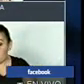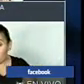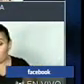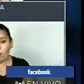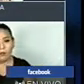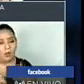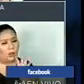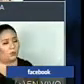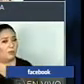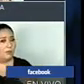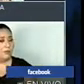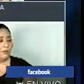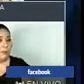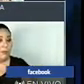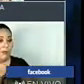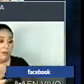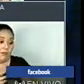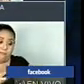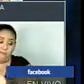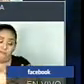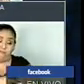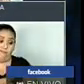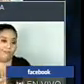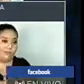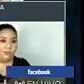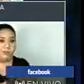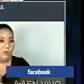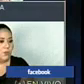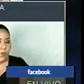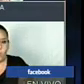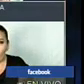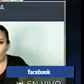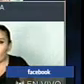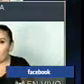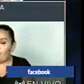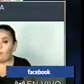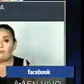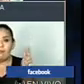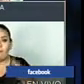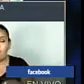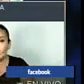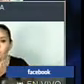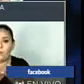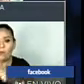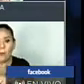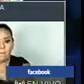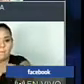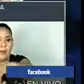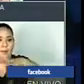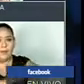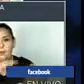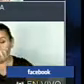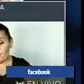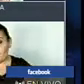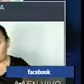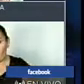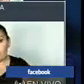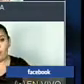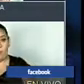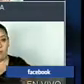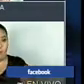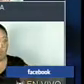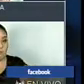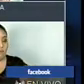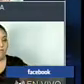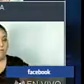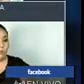algunas decían que el peor de los casos van a tener que cerrar debido a las condiciones generadas por la misma pandemia y la paralización económica en la que ha caído el país